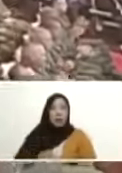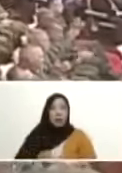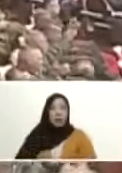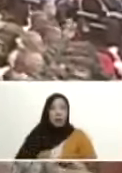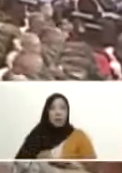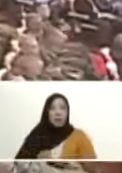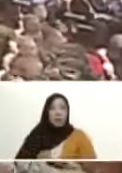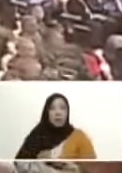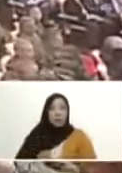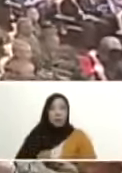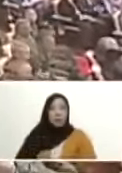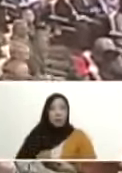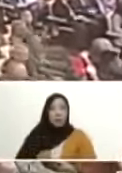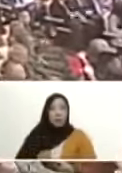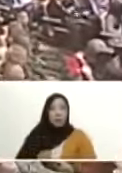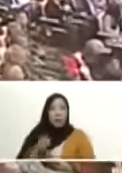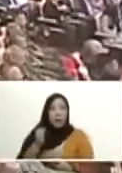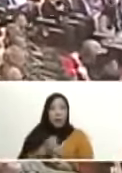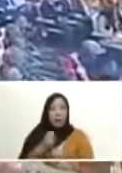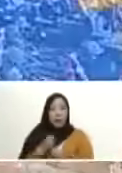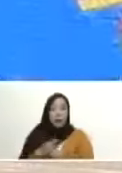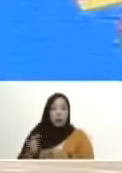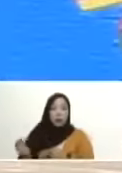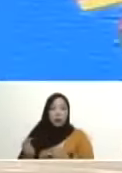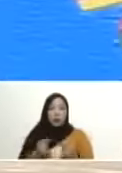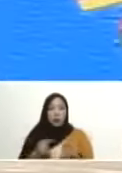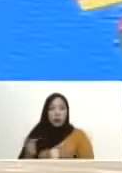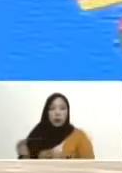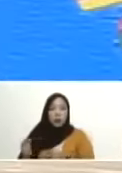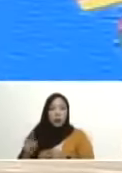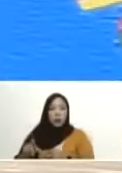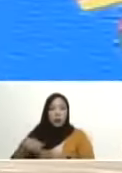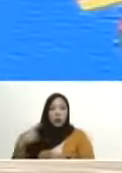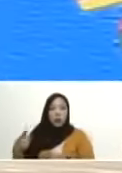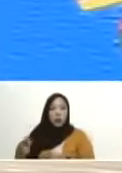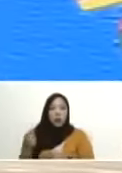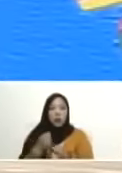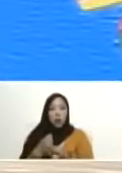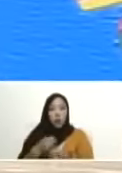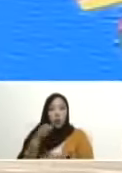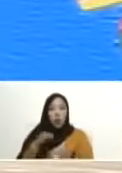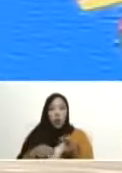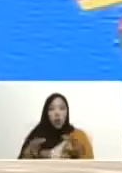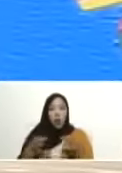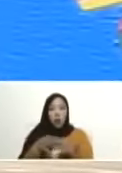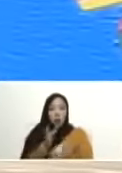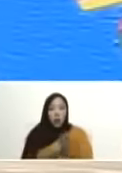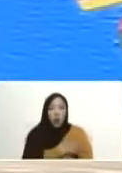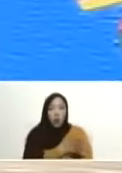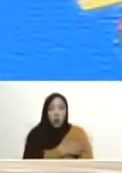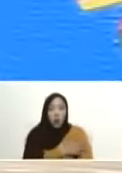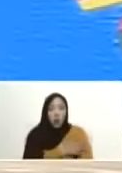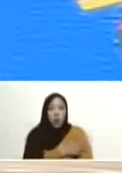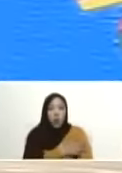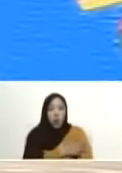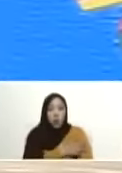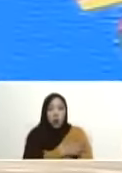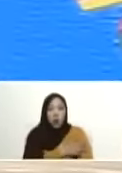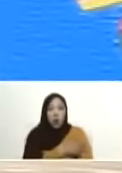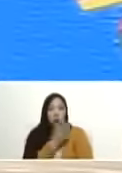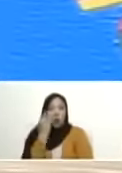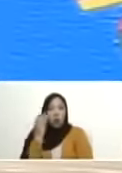jefe de la delegación venezolana para los diálogos de paz con la PUP, dicho sea de paso,